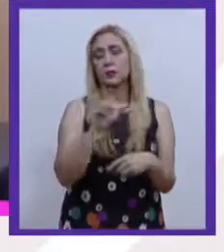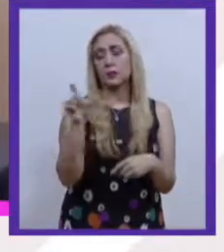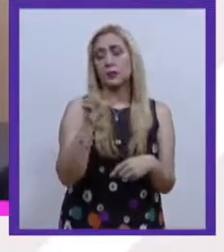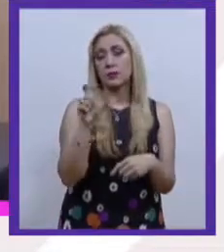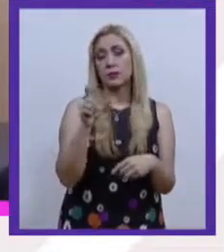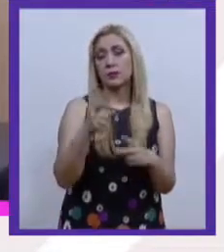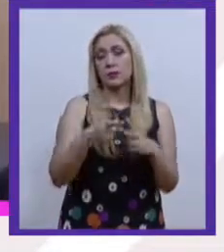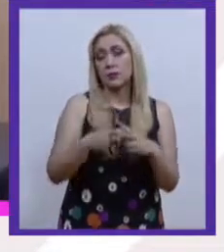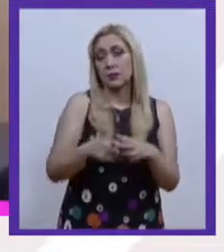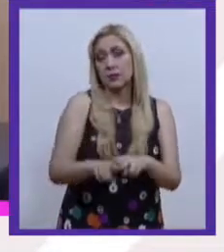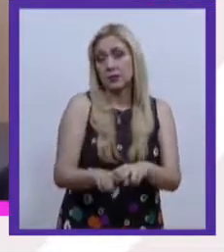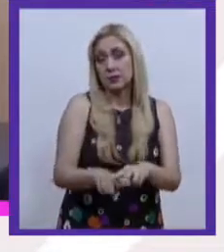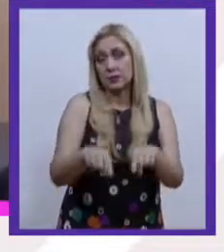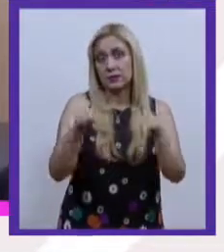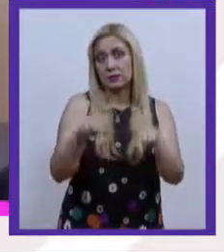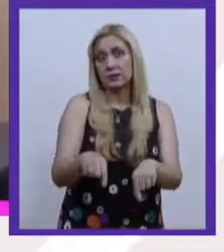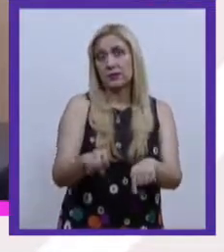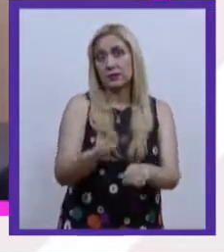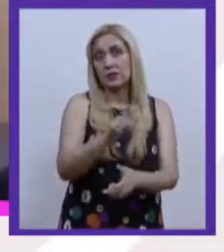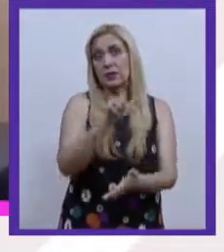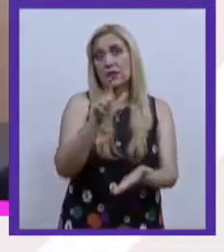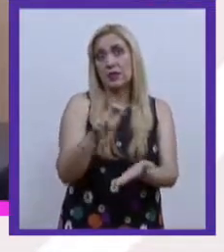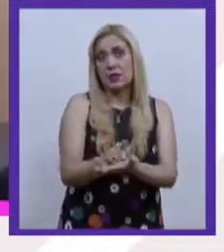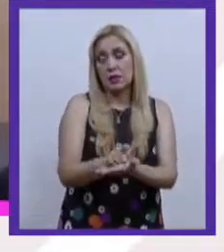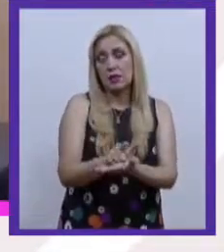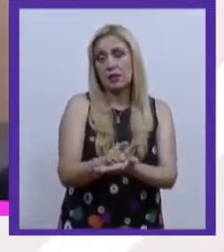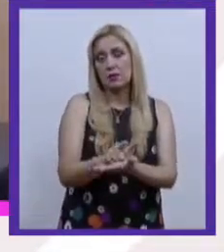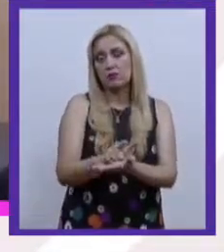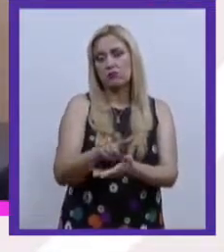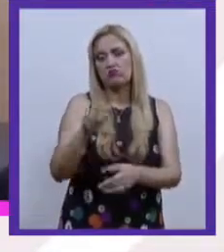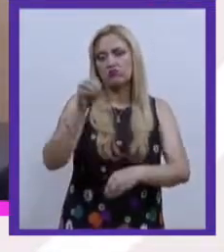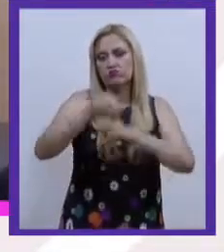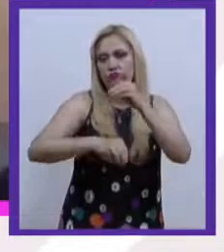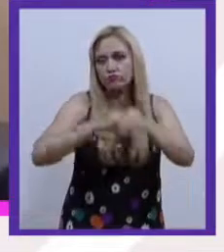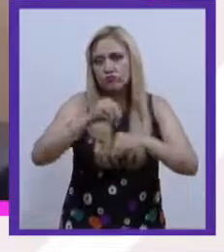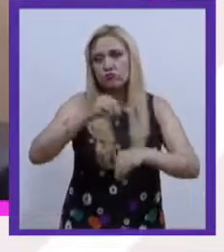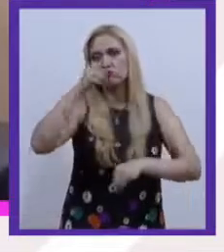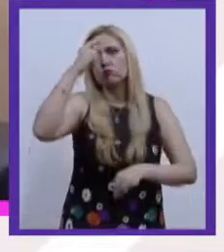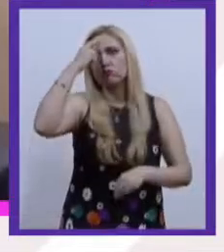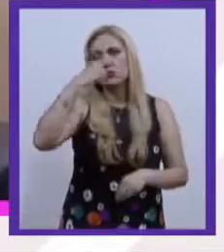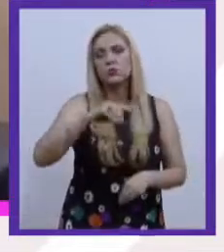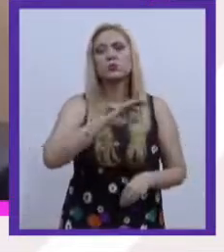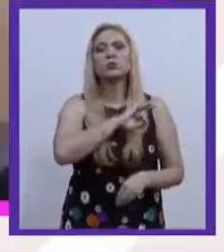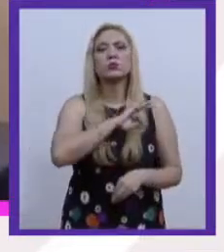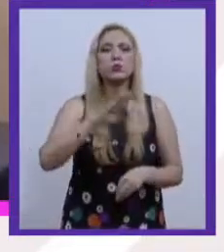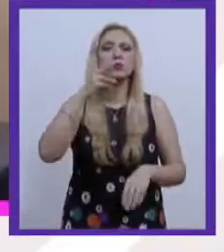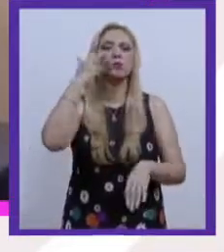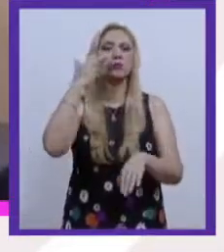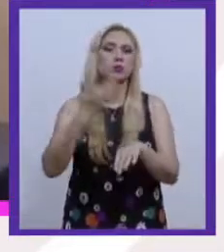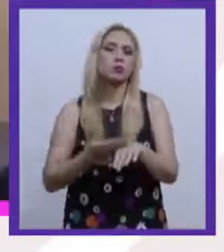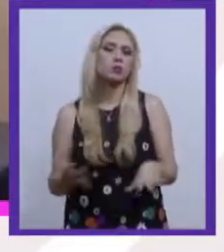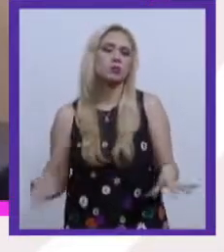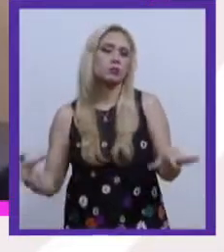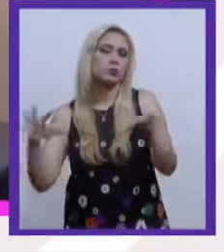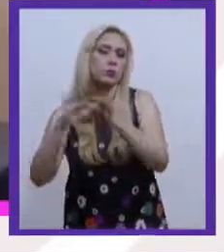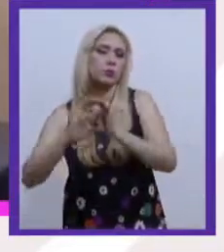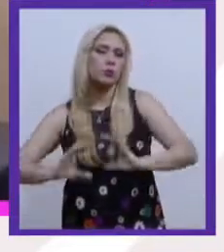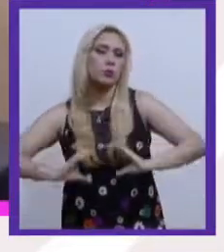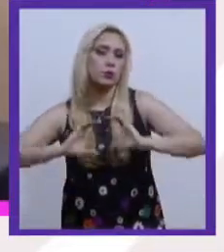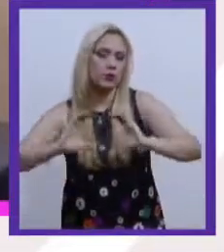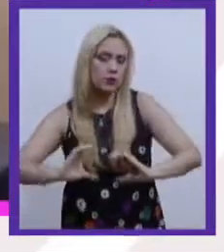propia política pública que se promuevan justamente medidas para la corresponsabilidad de los cuidados.